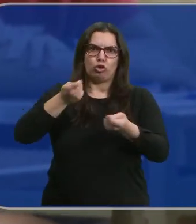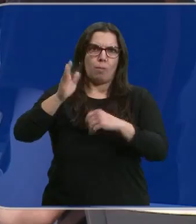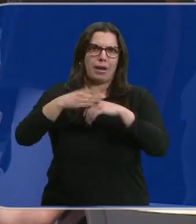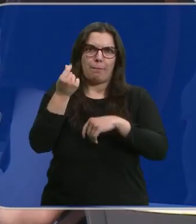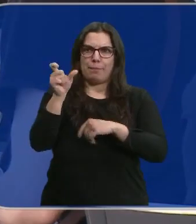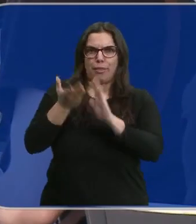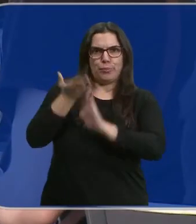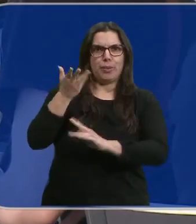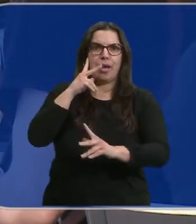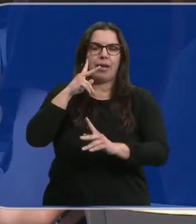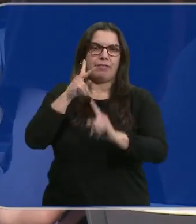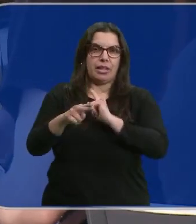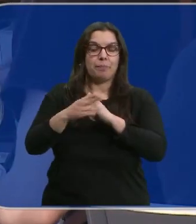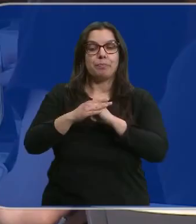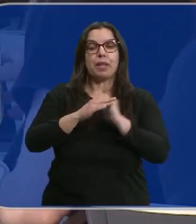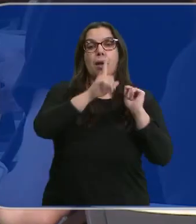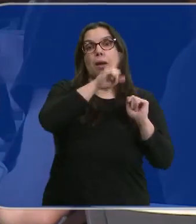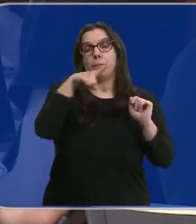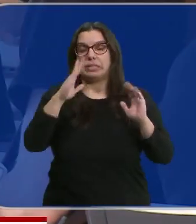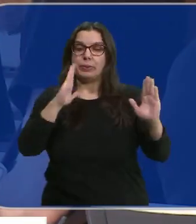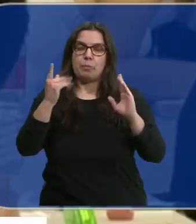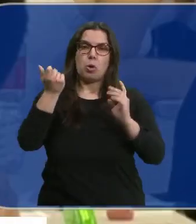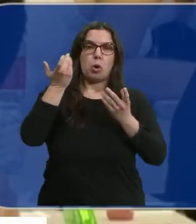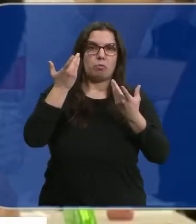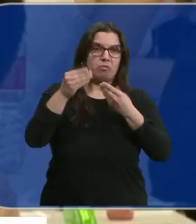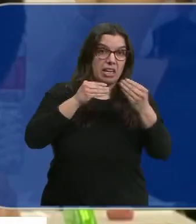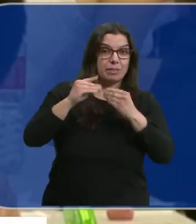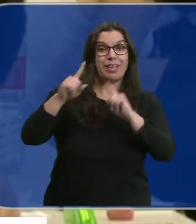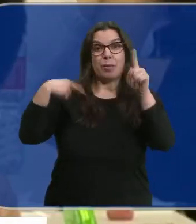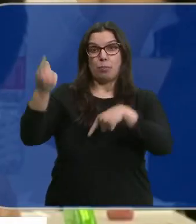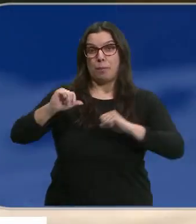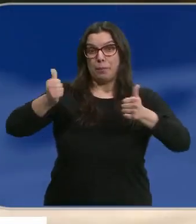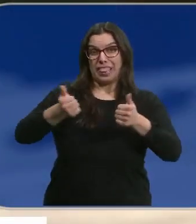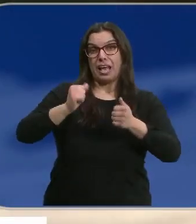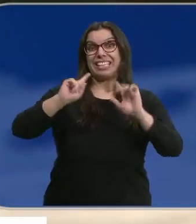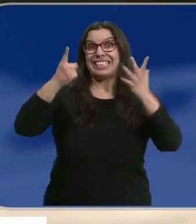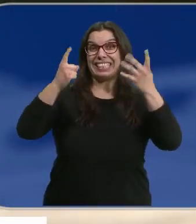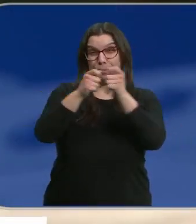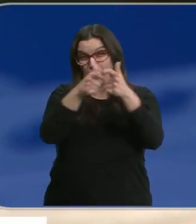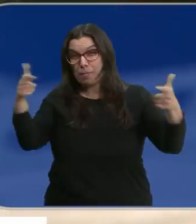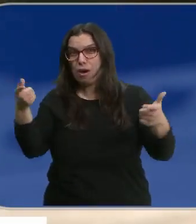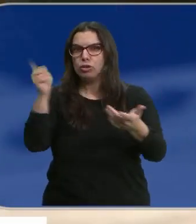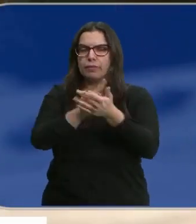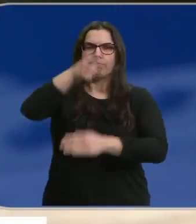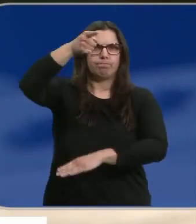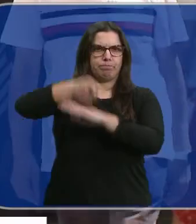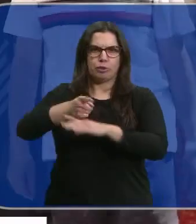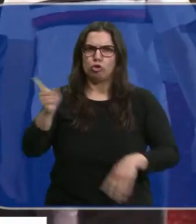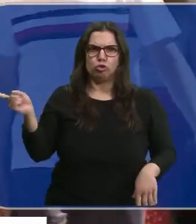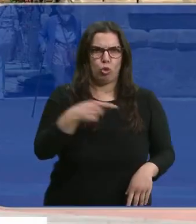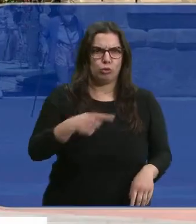mercado. Durante unos meses se relajó ligeramente hasta que llegó la sexta ola y de nuevo fue obligatoria sin